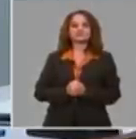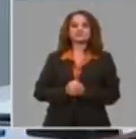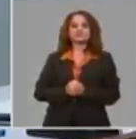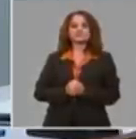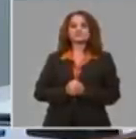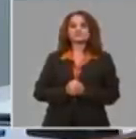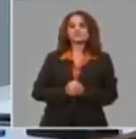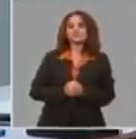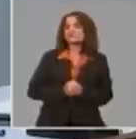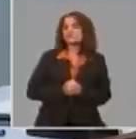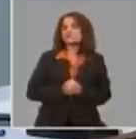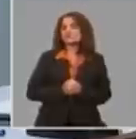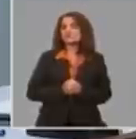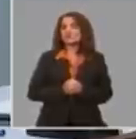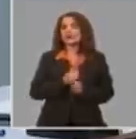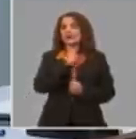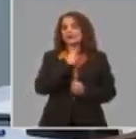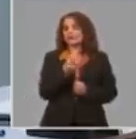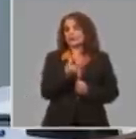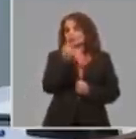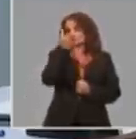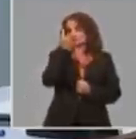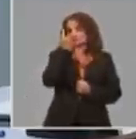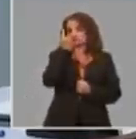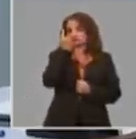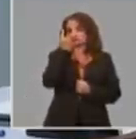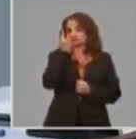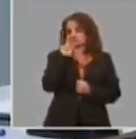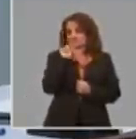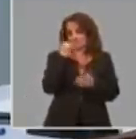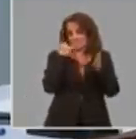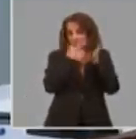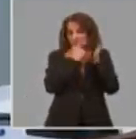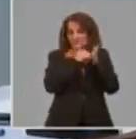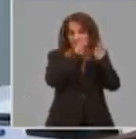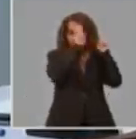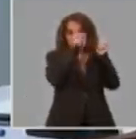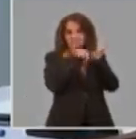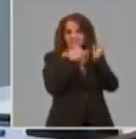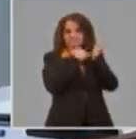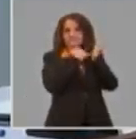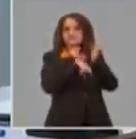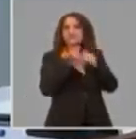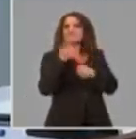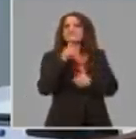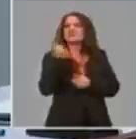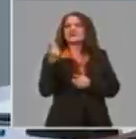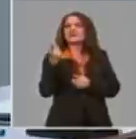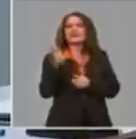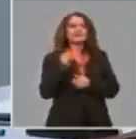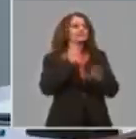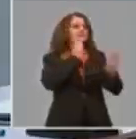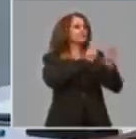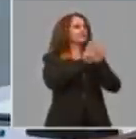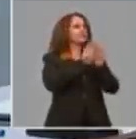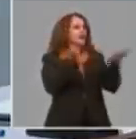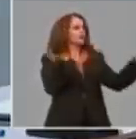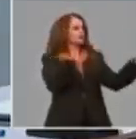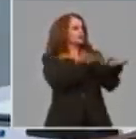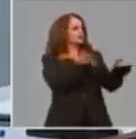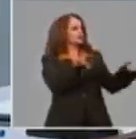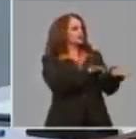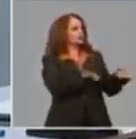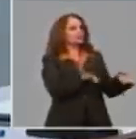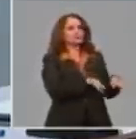que pueden beber mucho y que van a falsedad es decir que el desabastecimiento y por supuesto